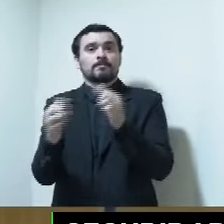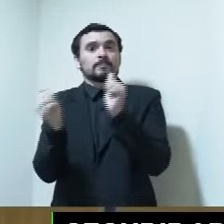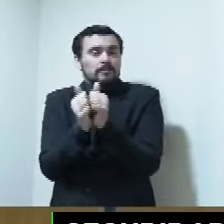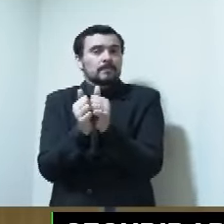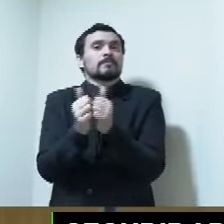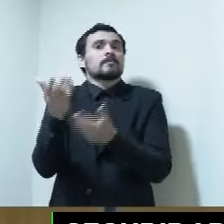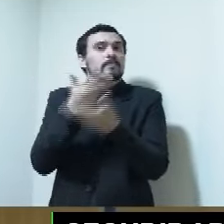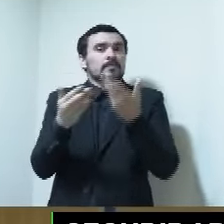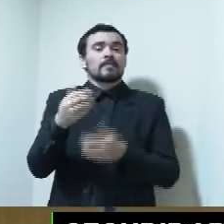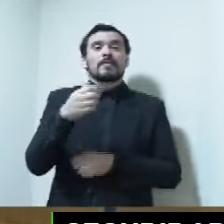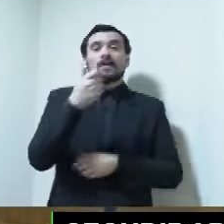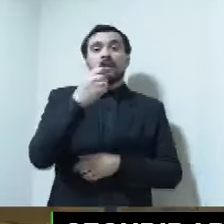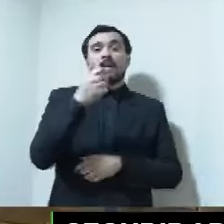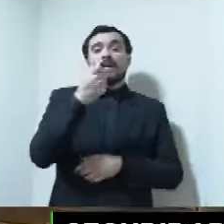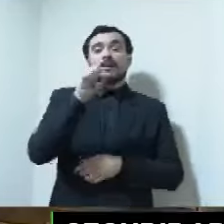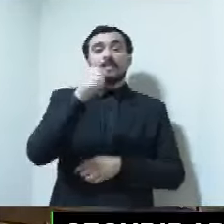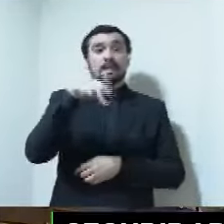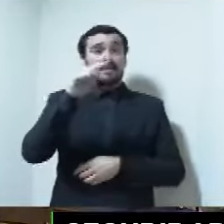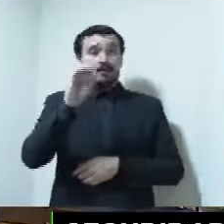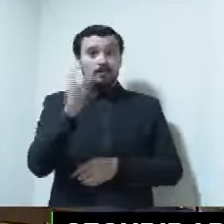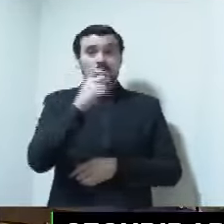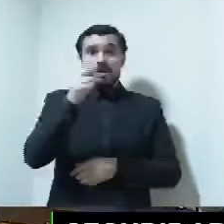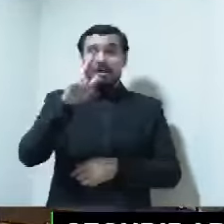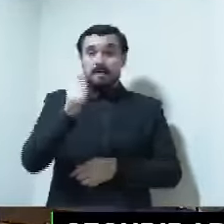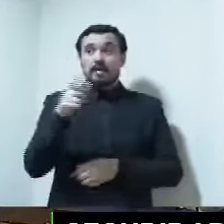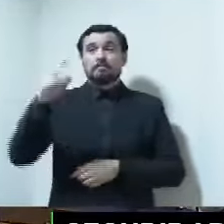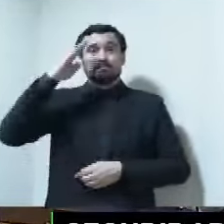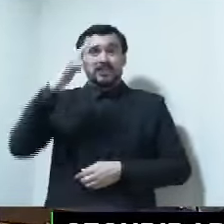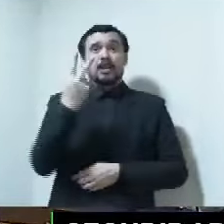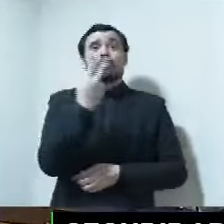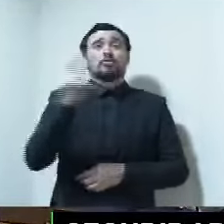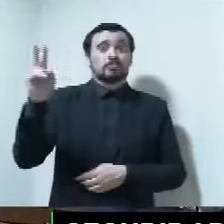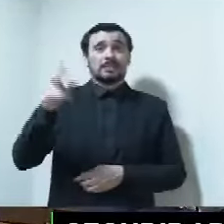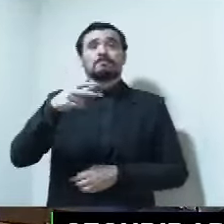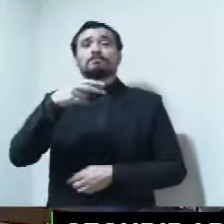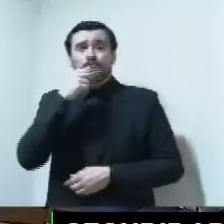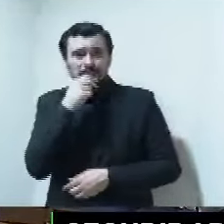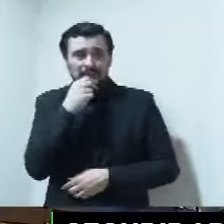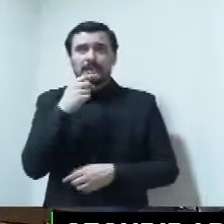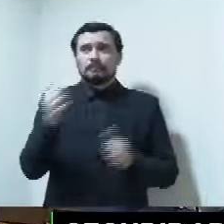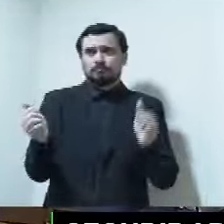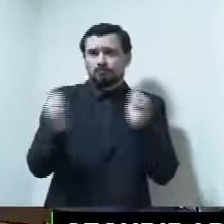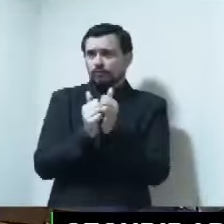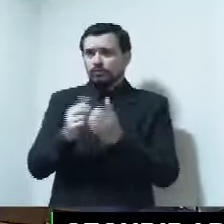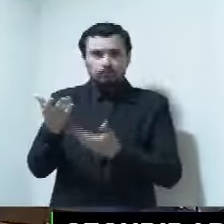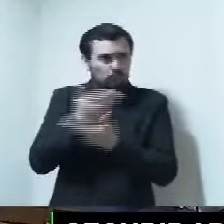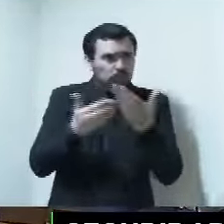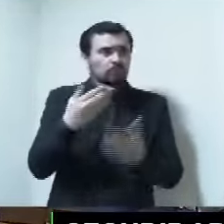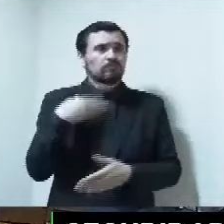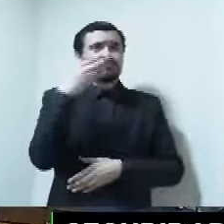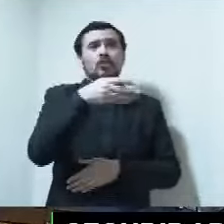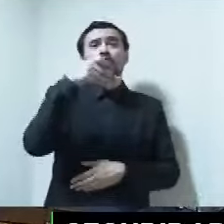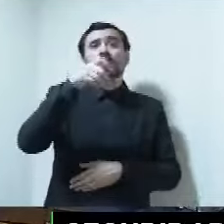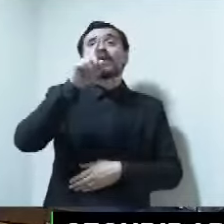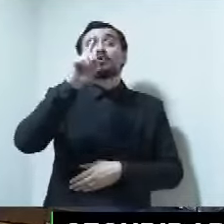combinado Basalto Ágata, con cerca de 2.000 hombres de las fuerzas militares, policías y efectivos de la SENAT, donde destruimos 91